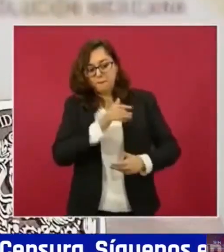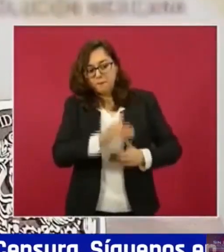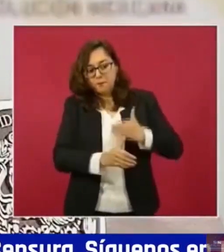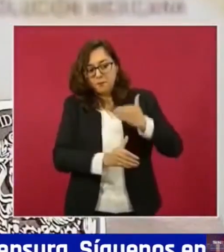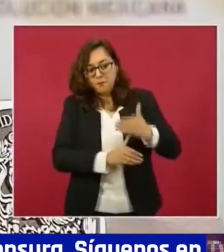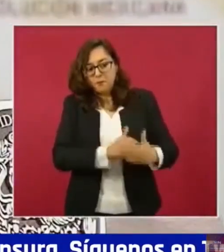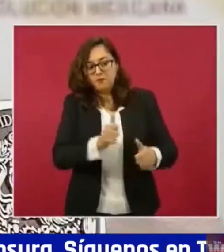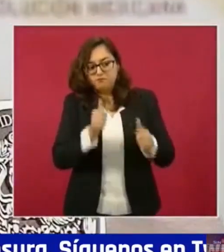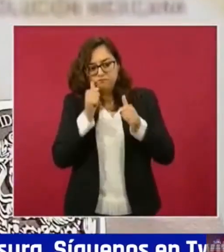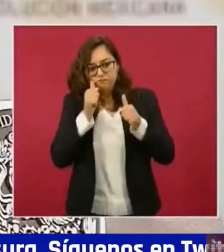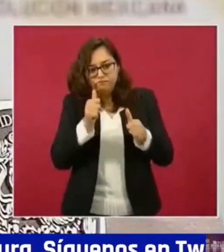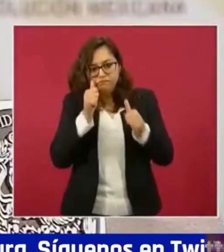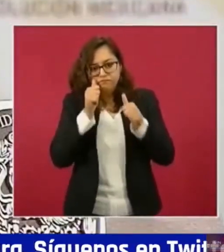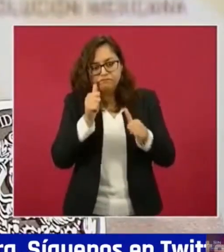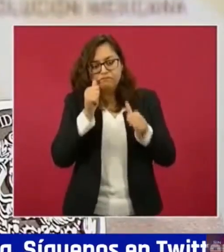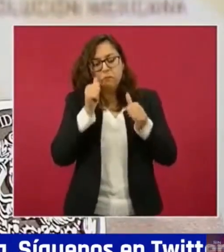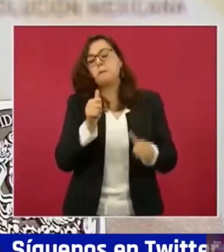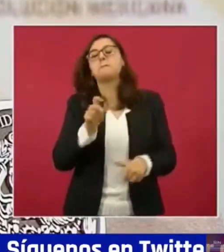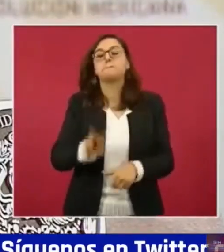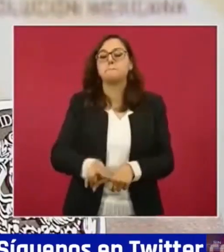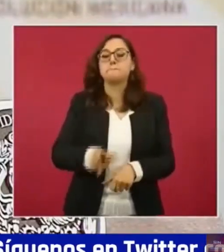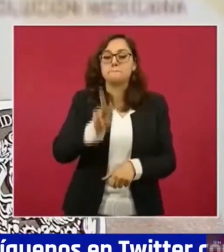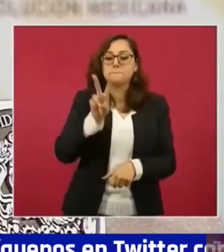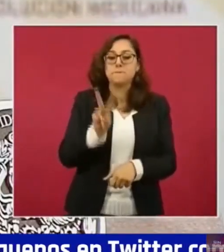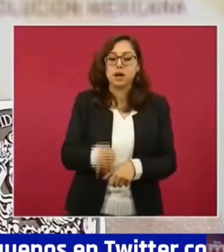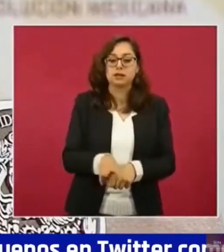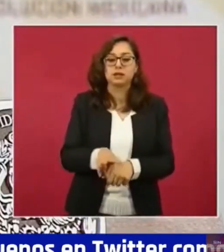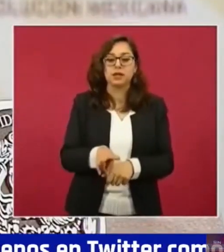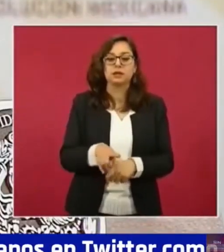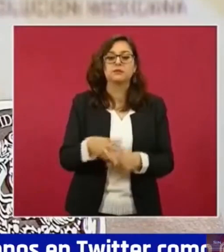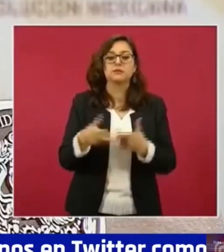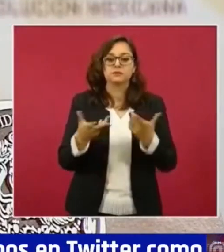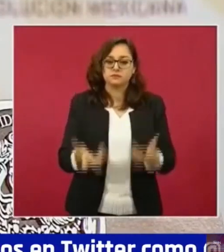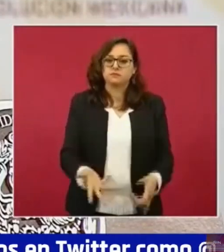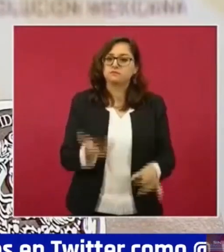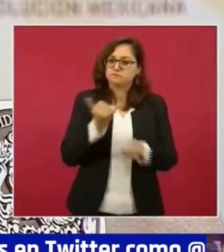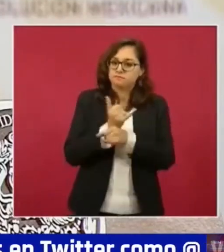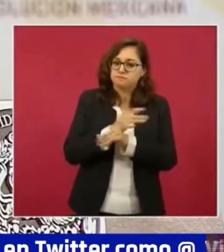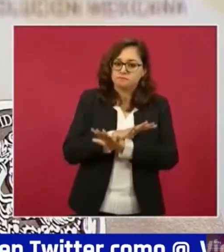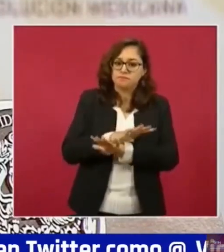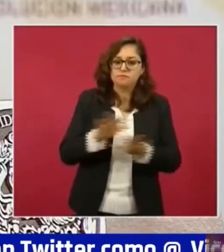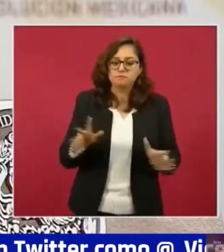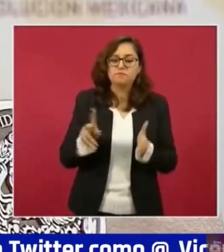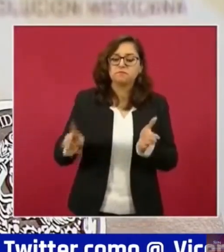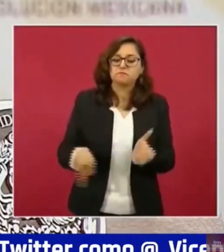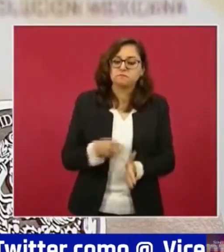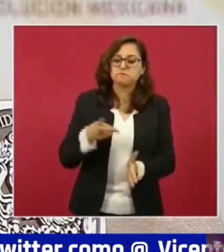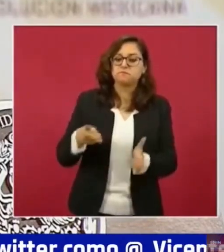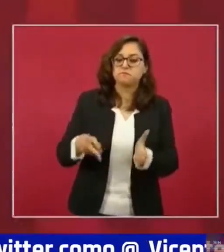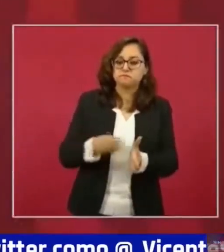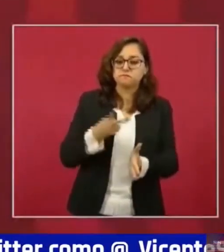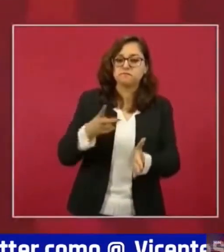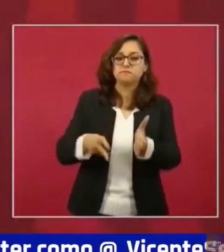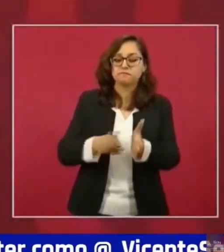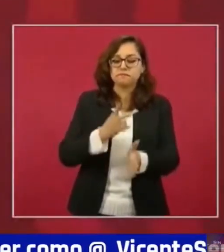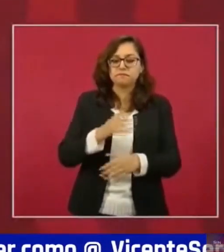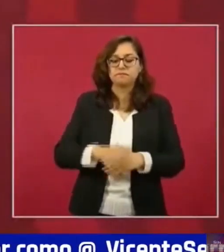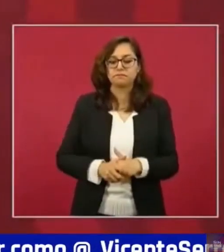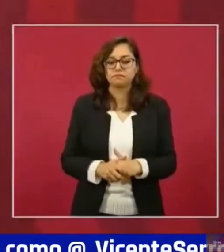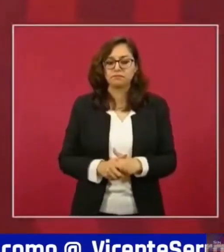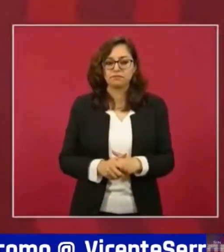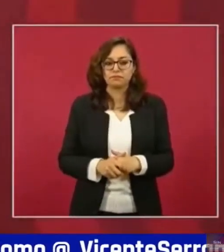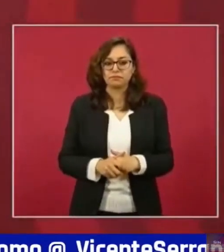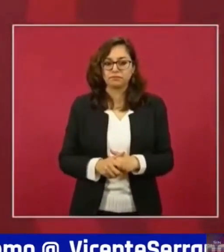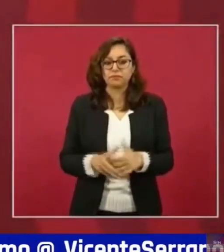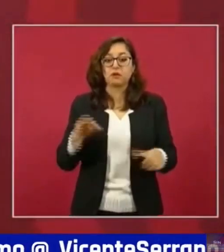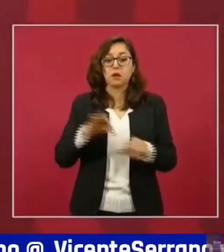precisamente para que se cuente con la posibilidad de informar. ¿Quién